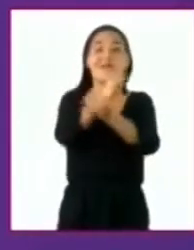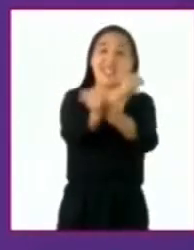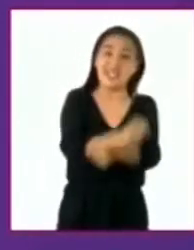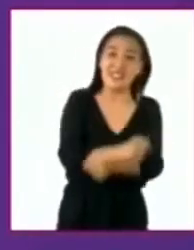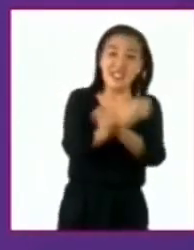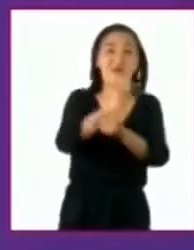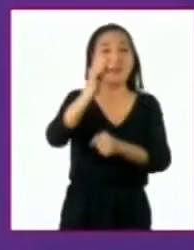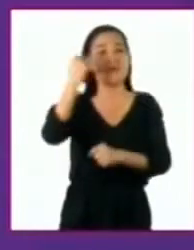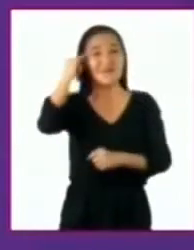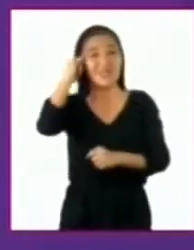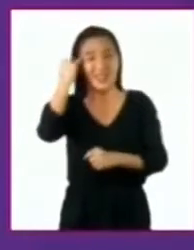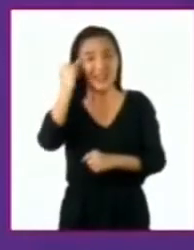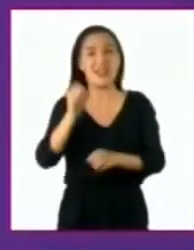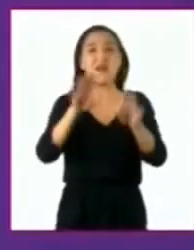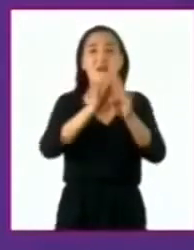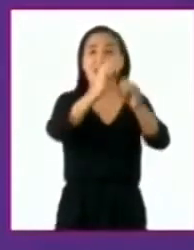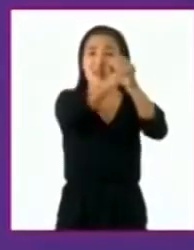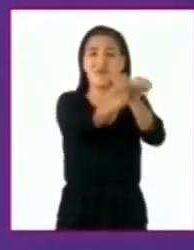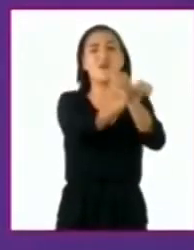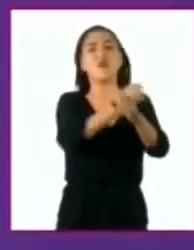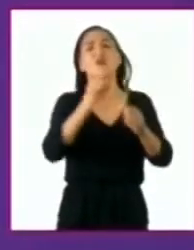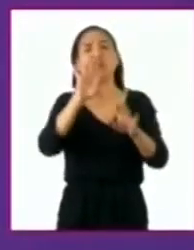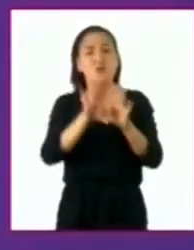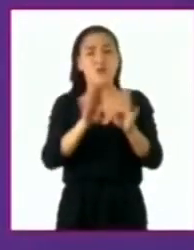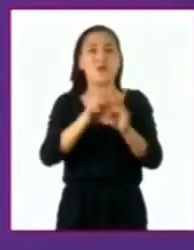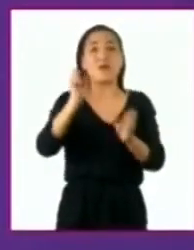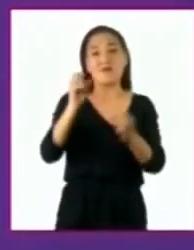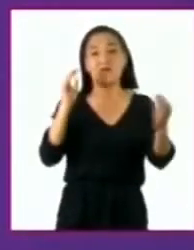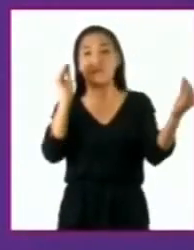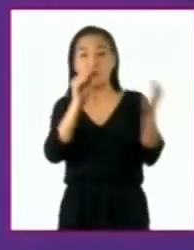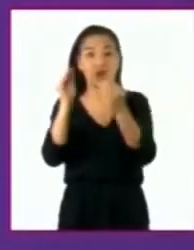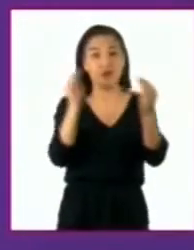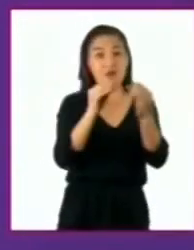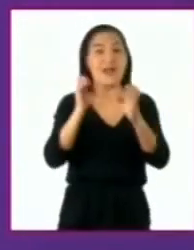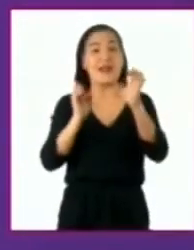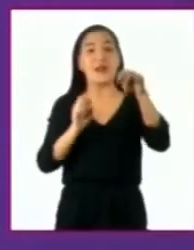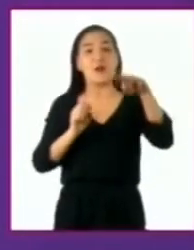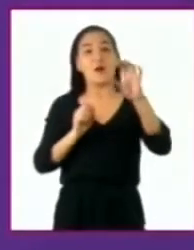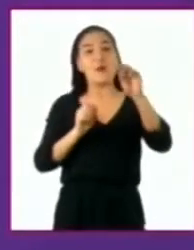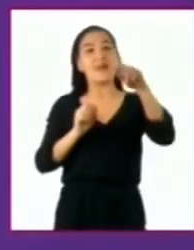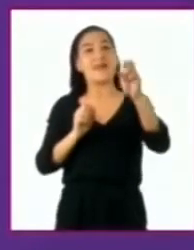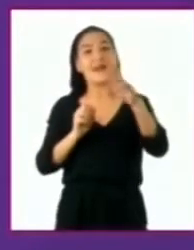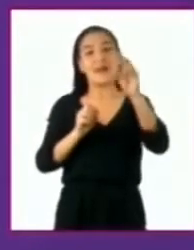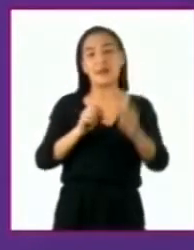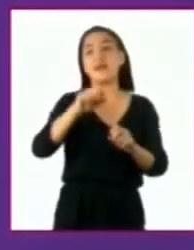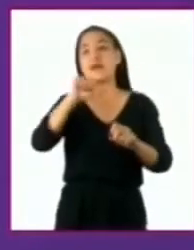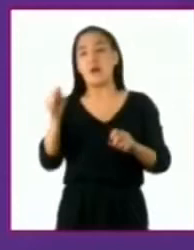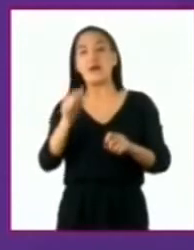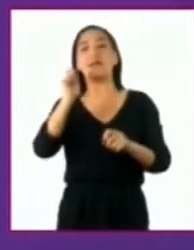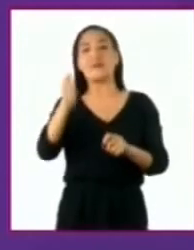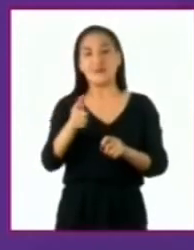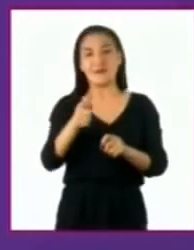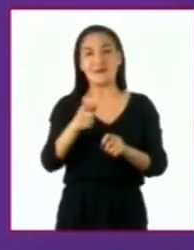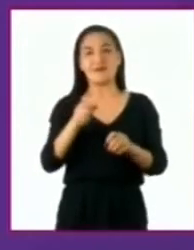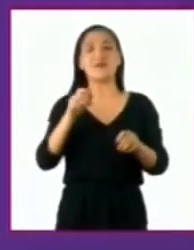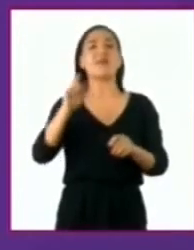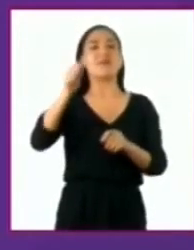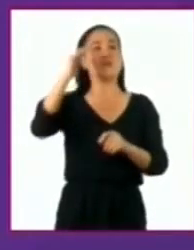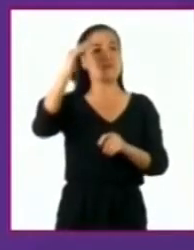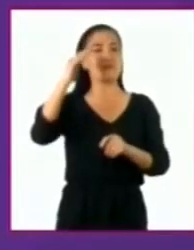se arreglaba, era un arreglo directo entre el encomendero y los